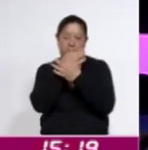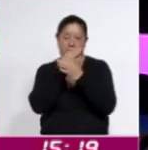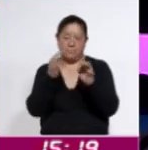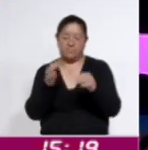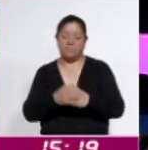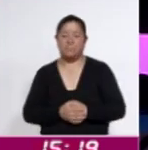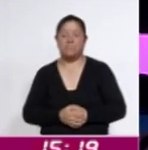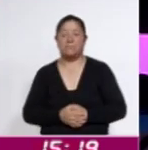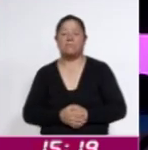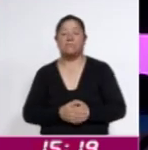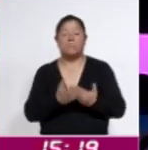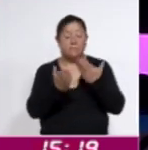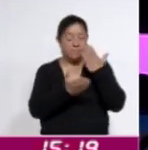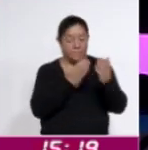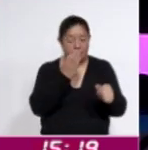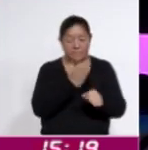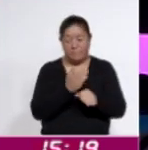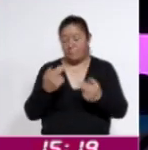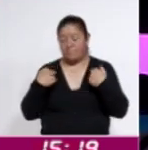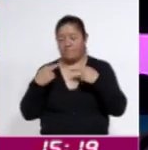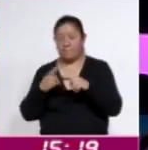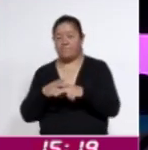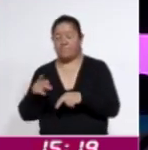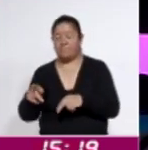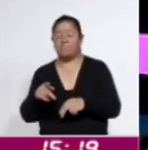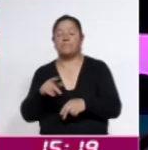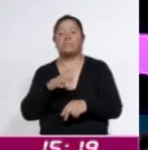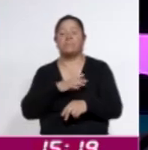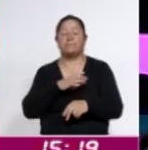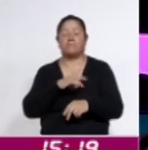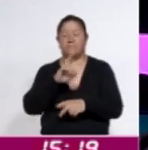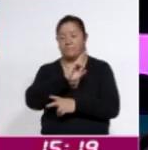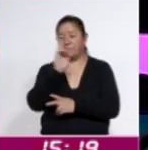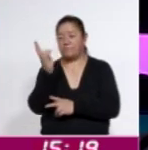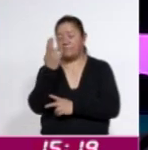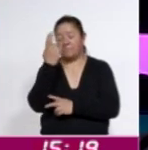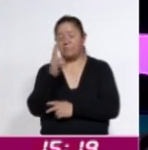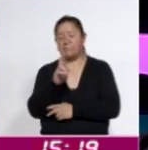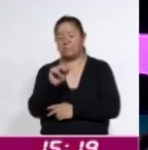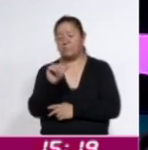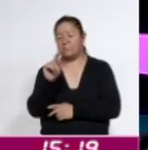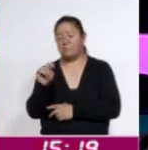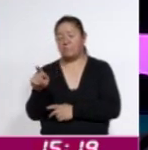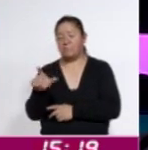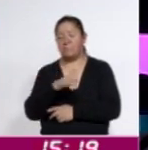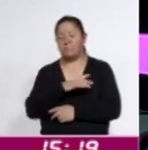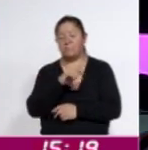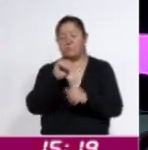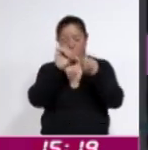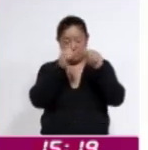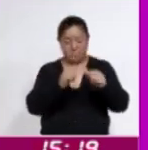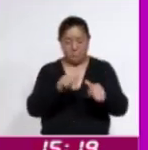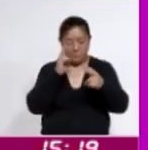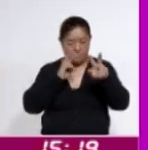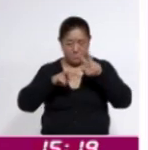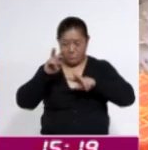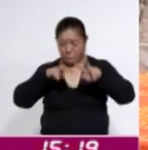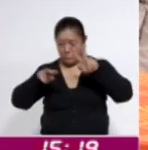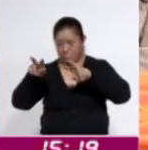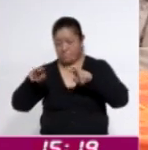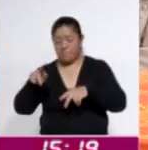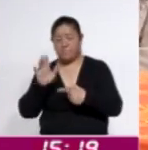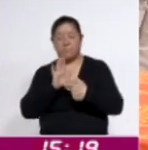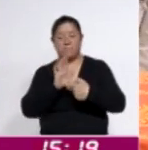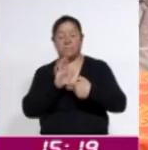y estudiantes de la Facultad de Artes Visuales de la Universidad Autónoma de Tlaxcala presentaron el programa del